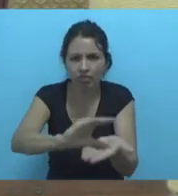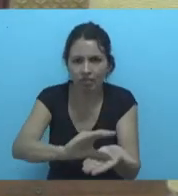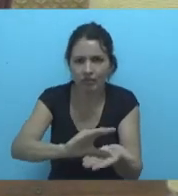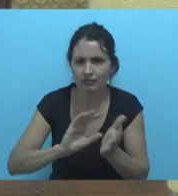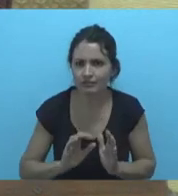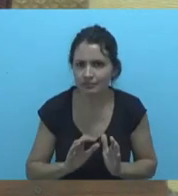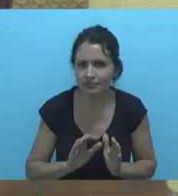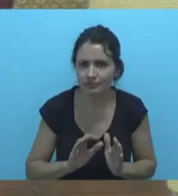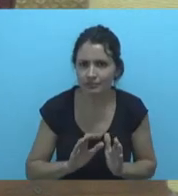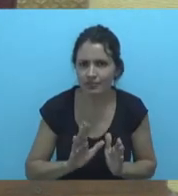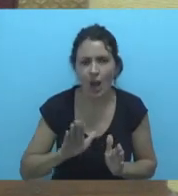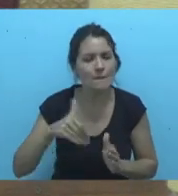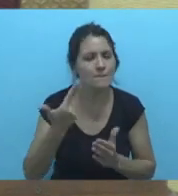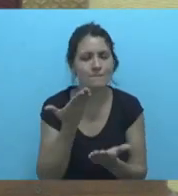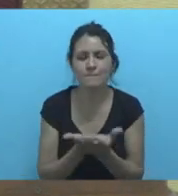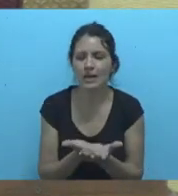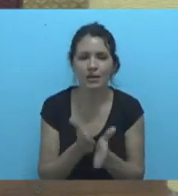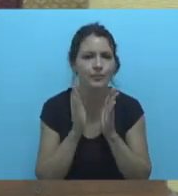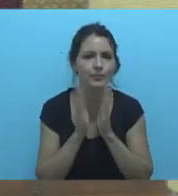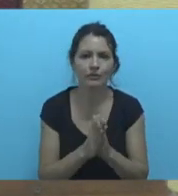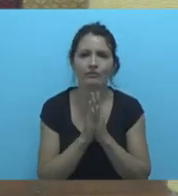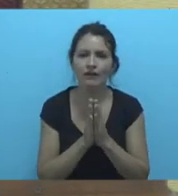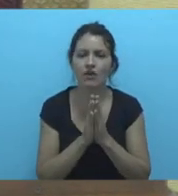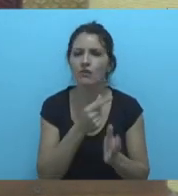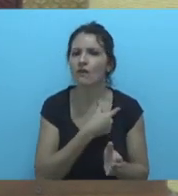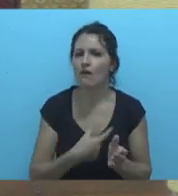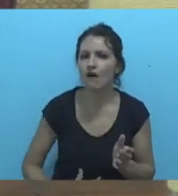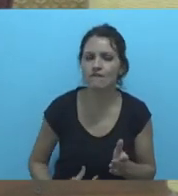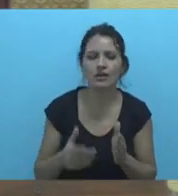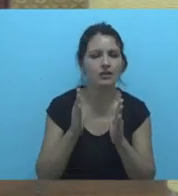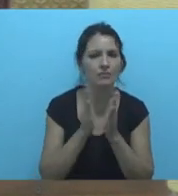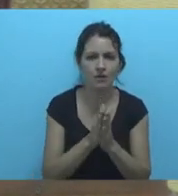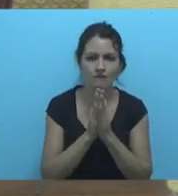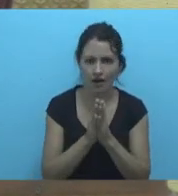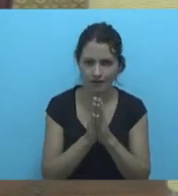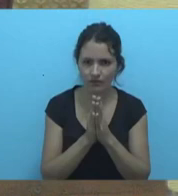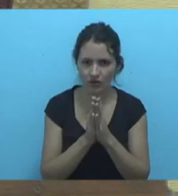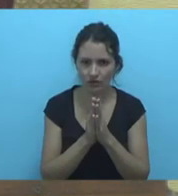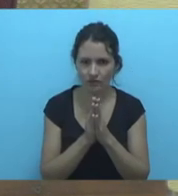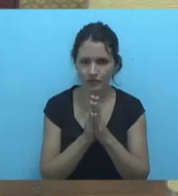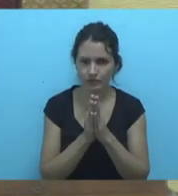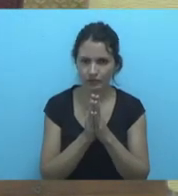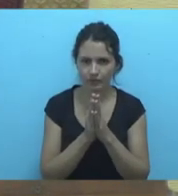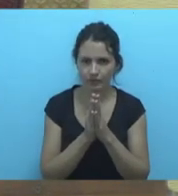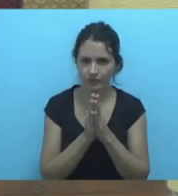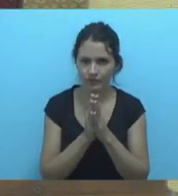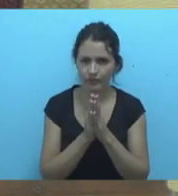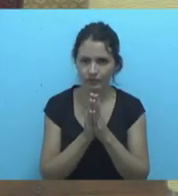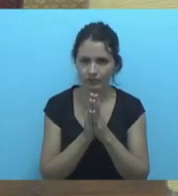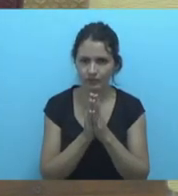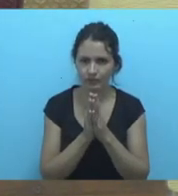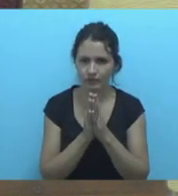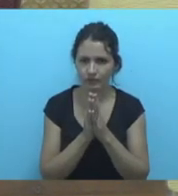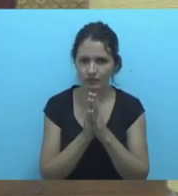Por eso pedimos encarecidamente al gobierno de la provincia que a la hora de ser susceptible